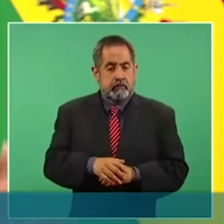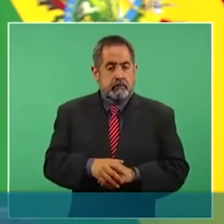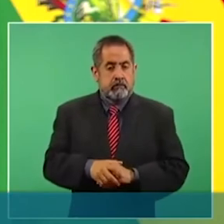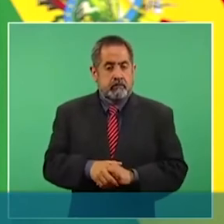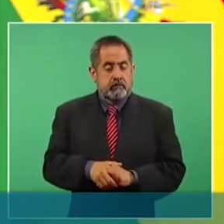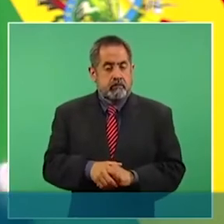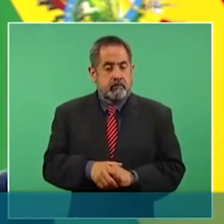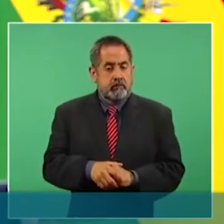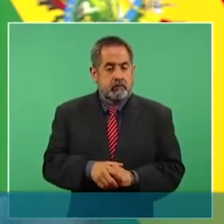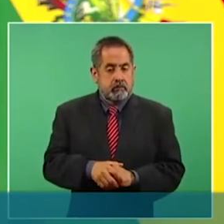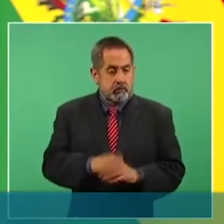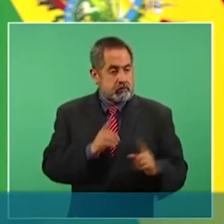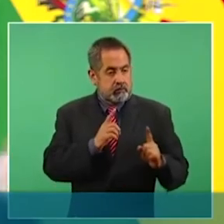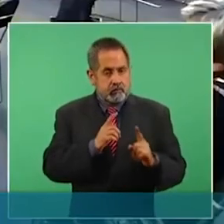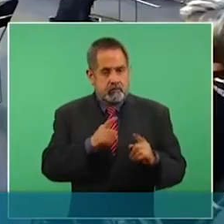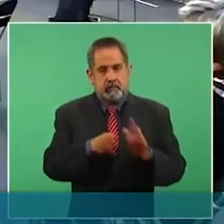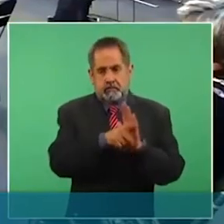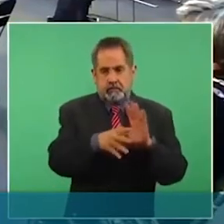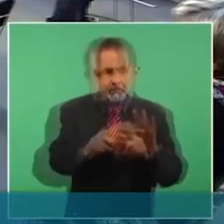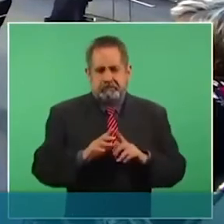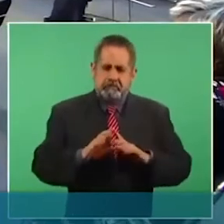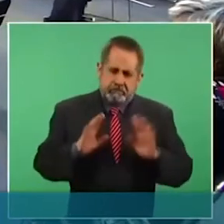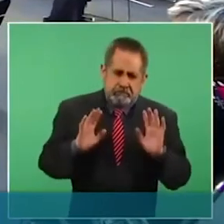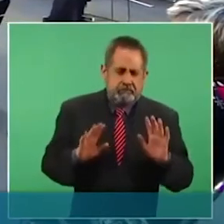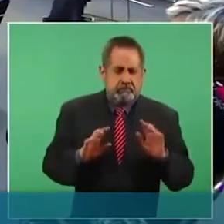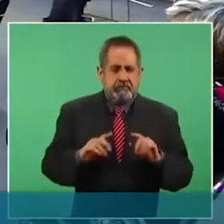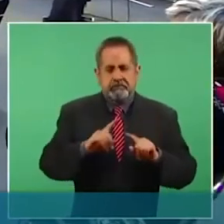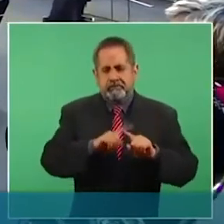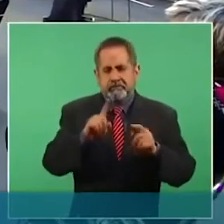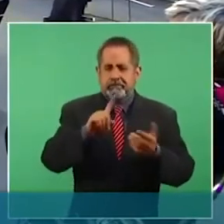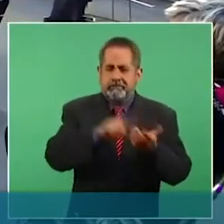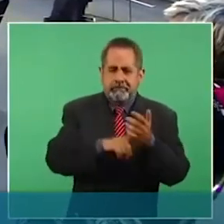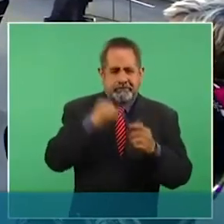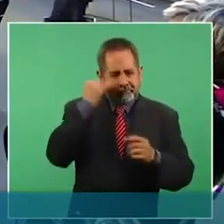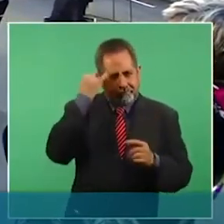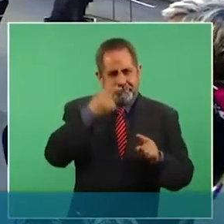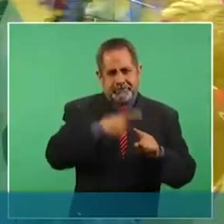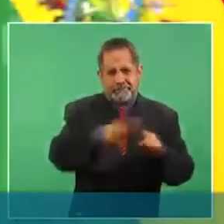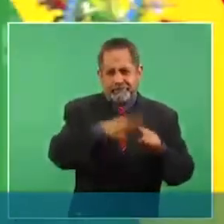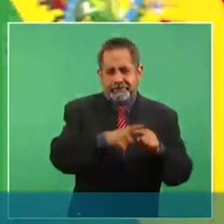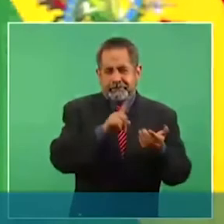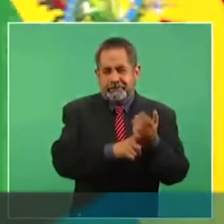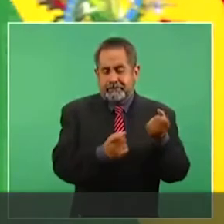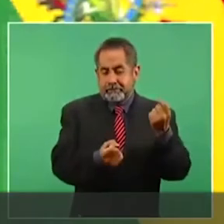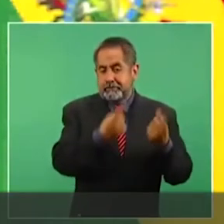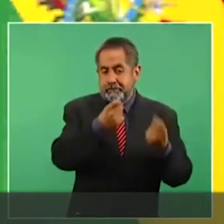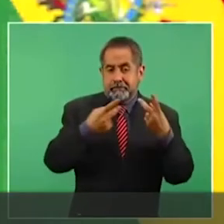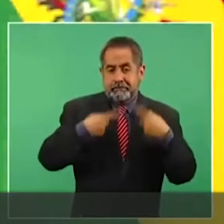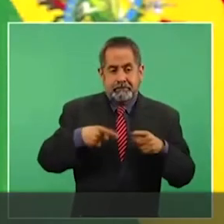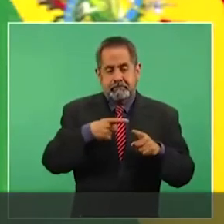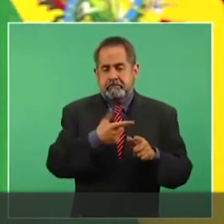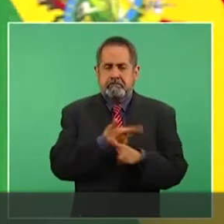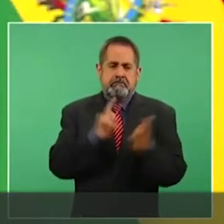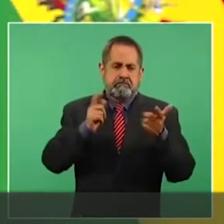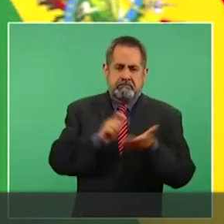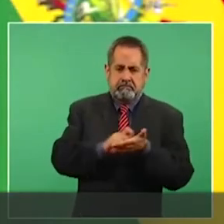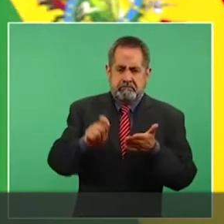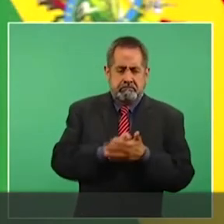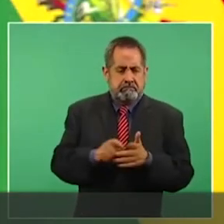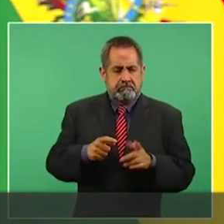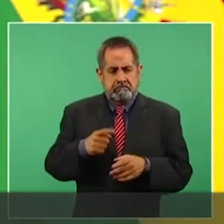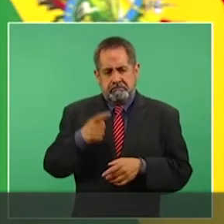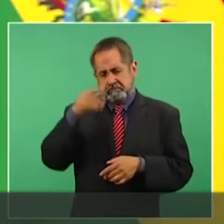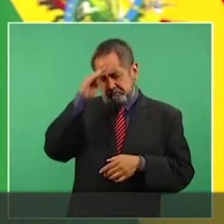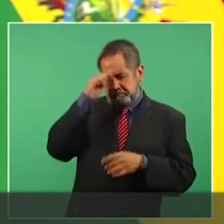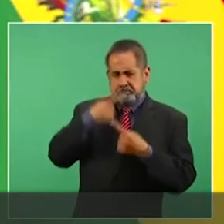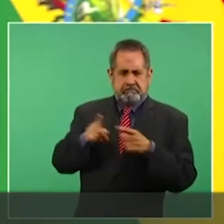es un periódico también plural, tiene ahí a personas libres con todas las corrientes